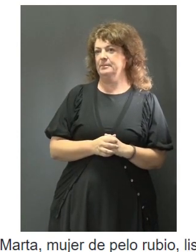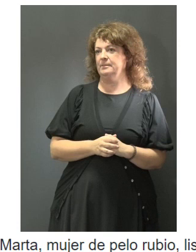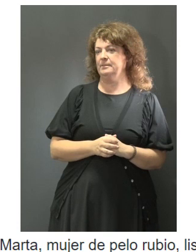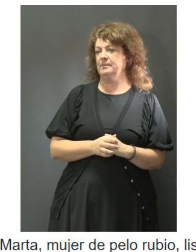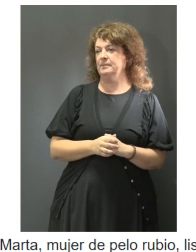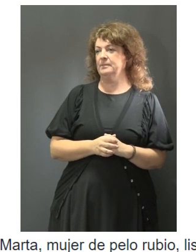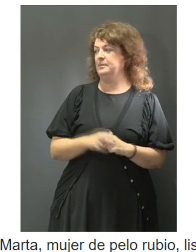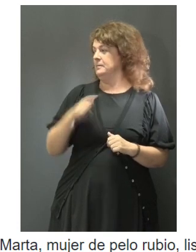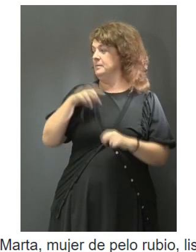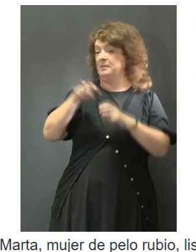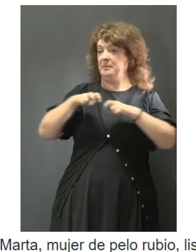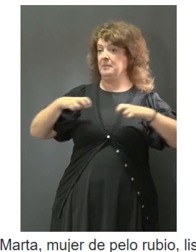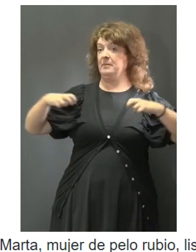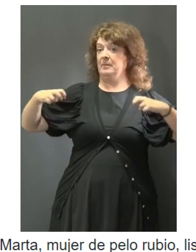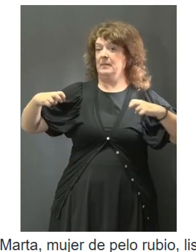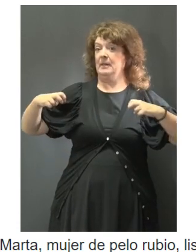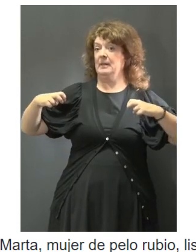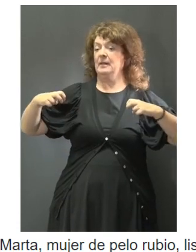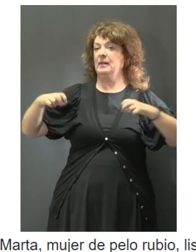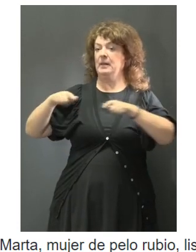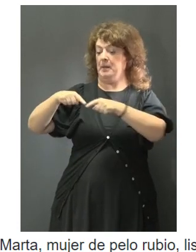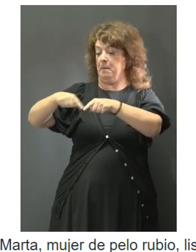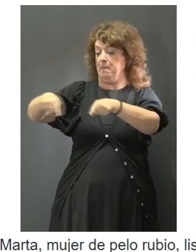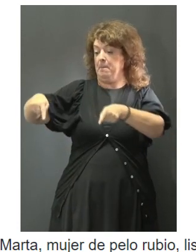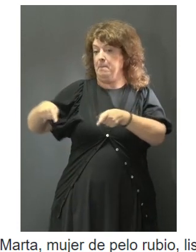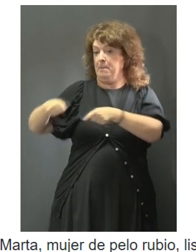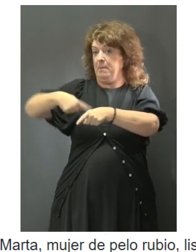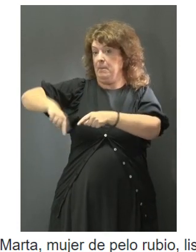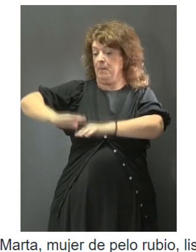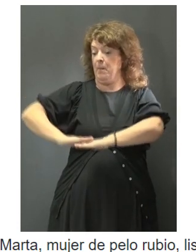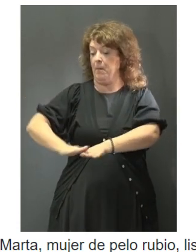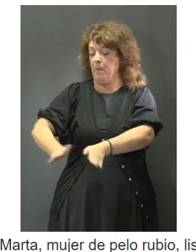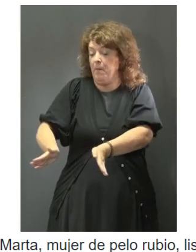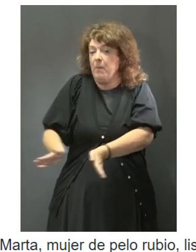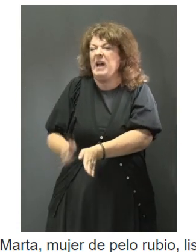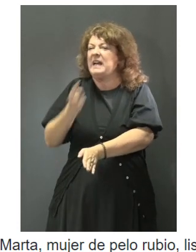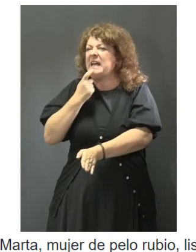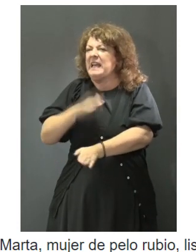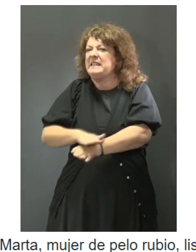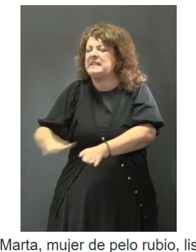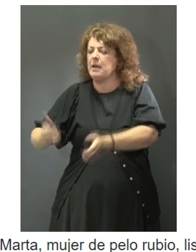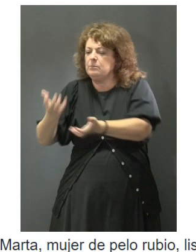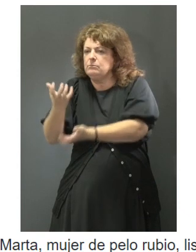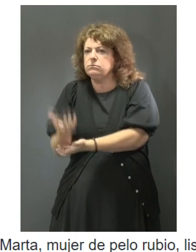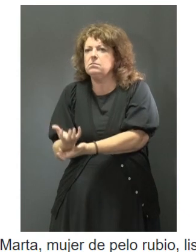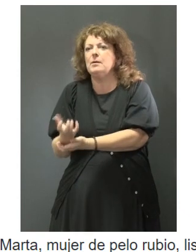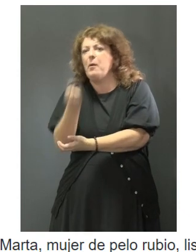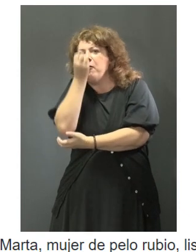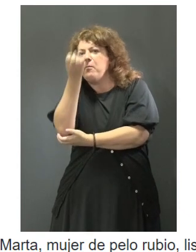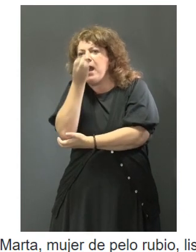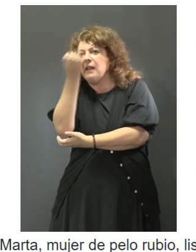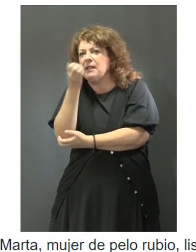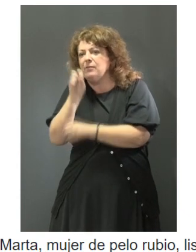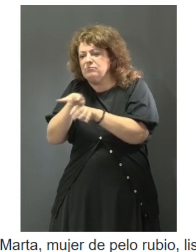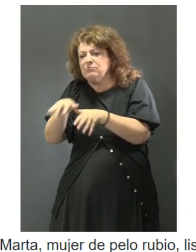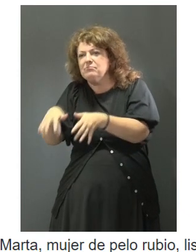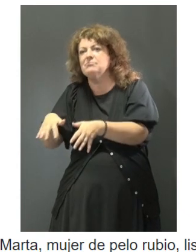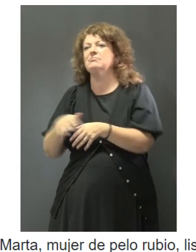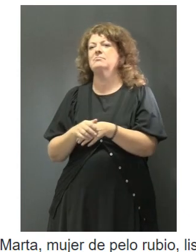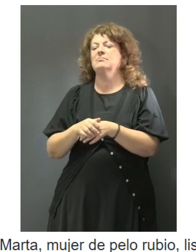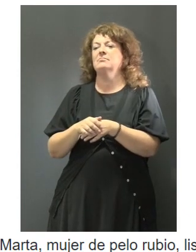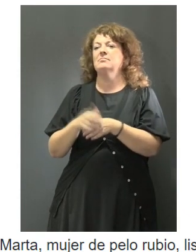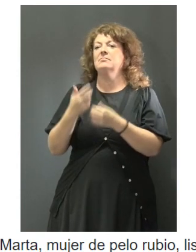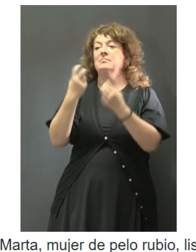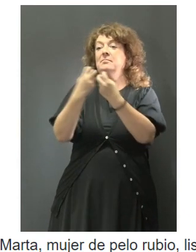Delante de todas las personas hay una mesa redonda, baja, de cristal con una planta. Para los espectadores